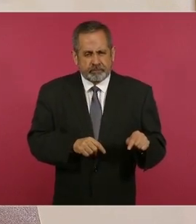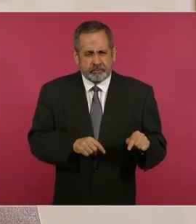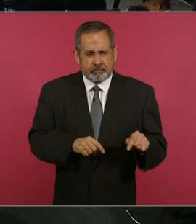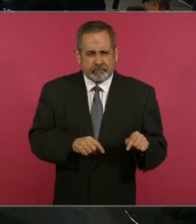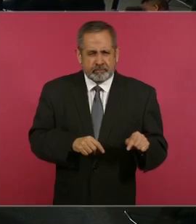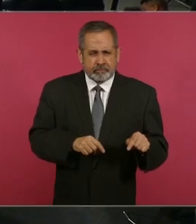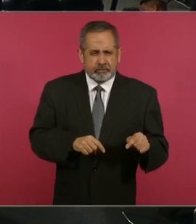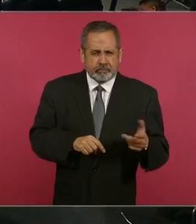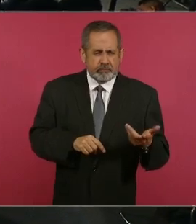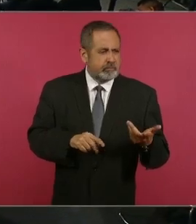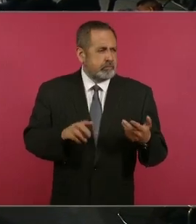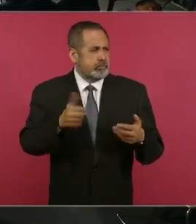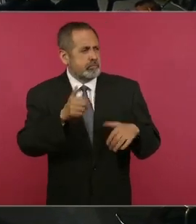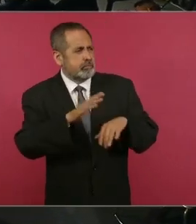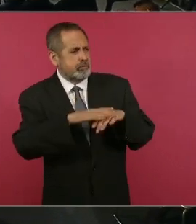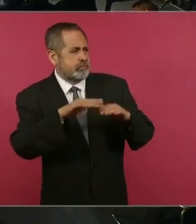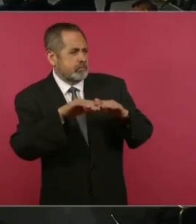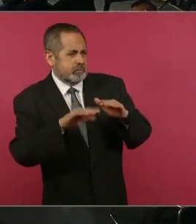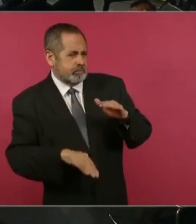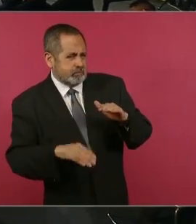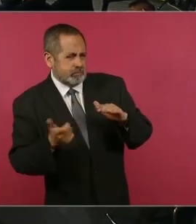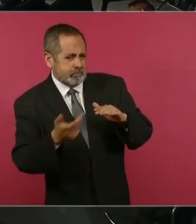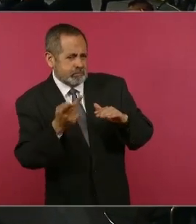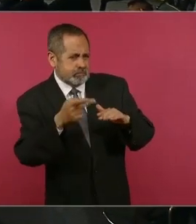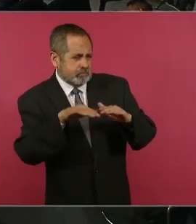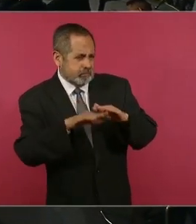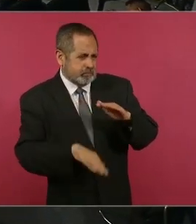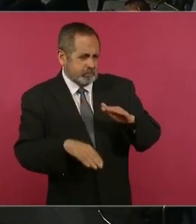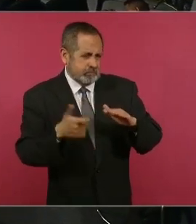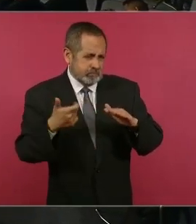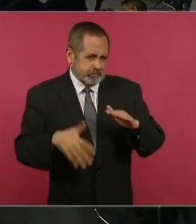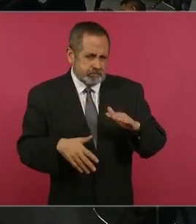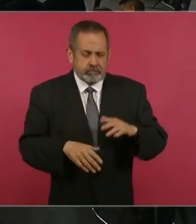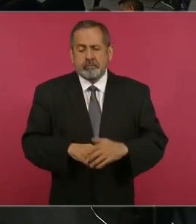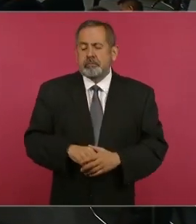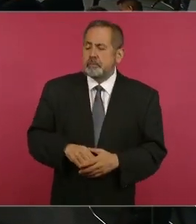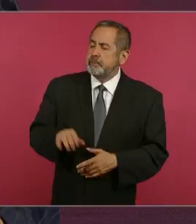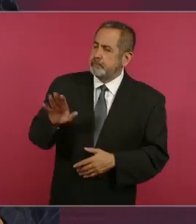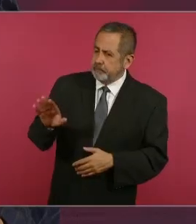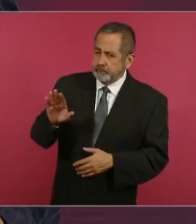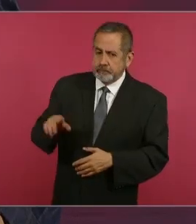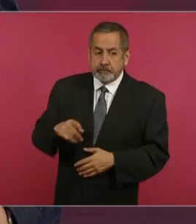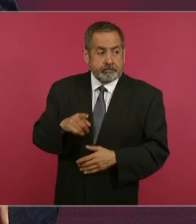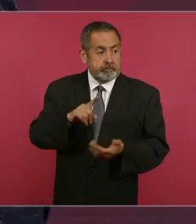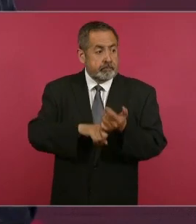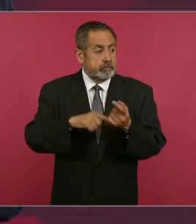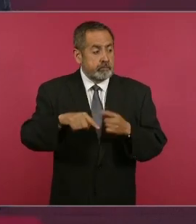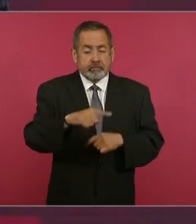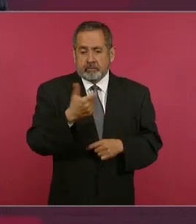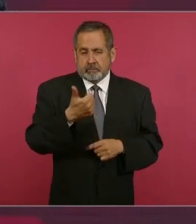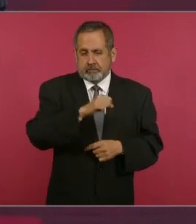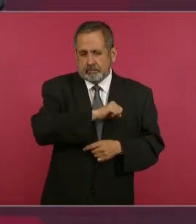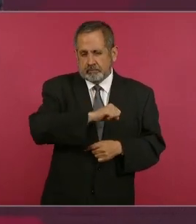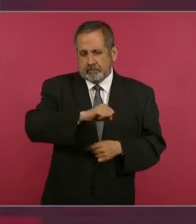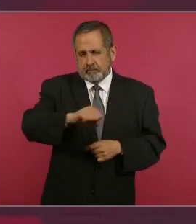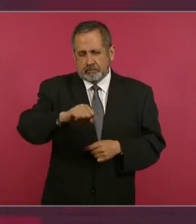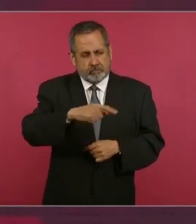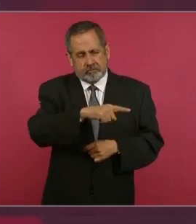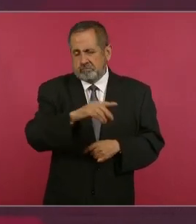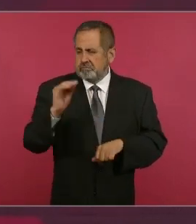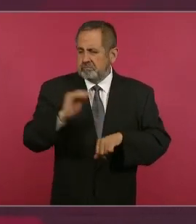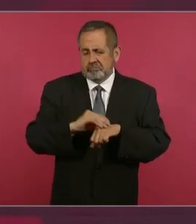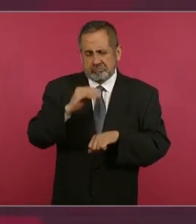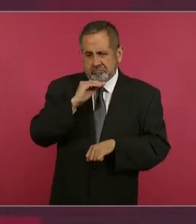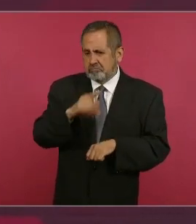Digamos, ¿cuánto más bajo les va, la va a dejar, la van a dejar las empresas? Cuando empezó lo de la inflación, llegamos a un acuerdo, se portaron muy